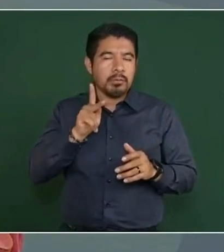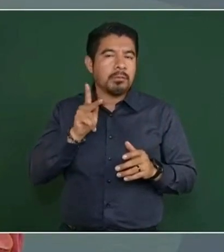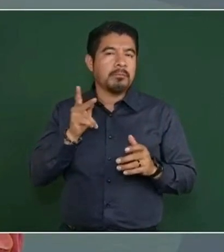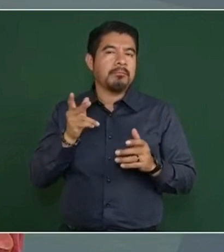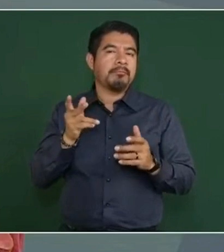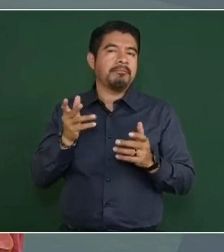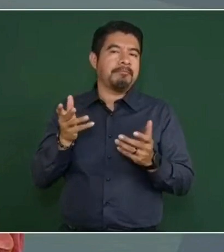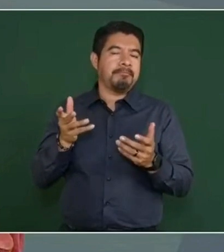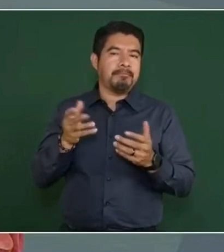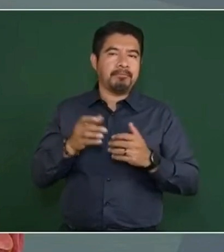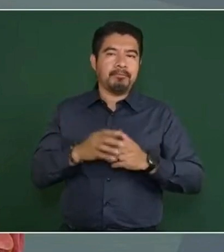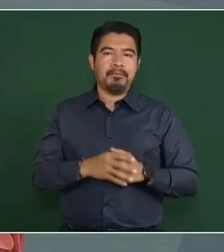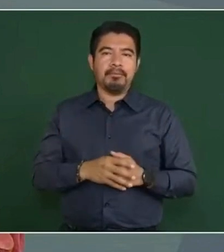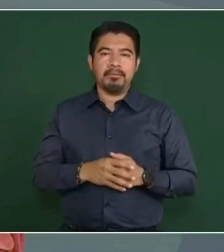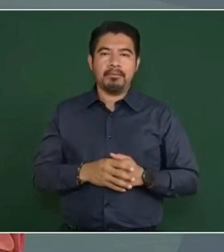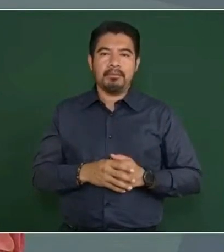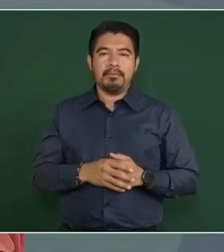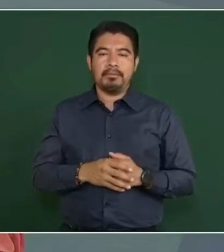la